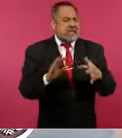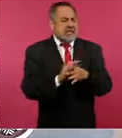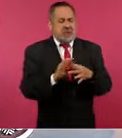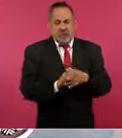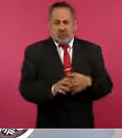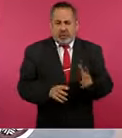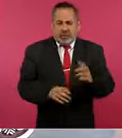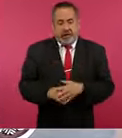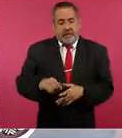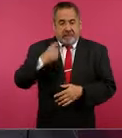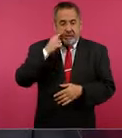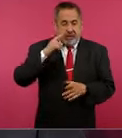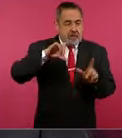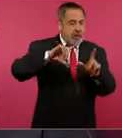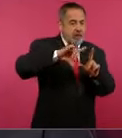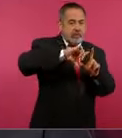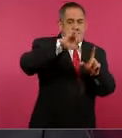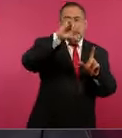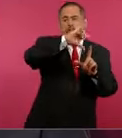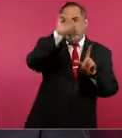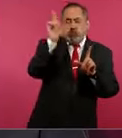a nivel nacional,